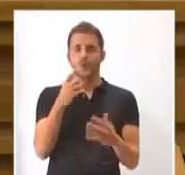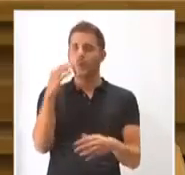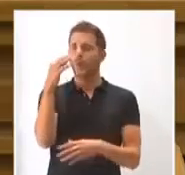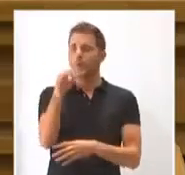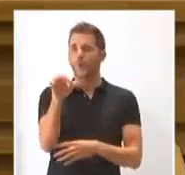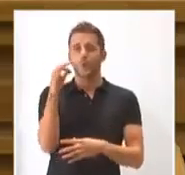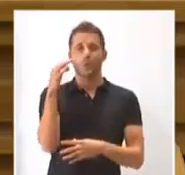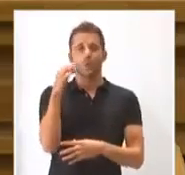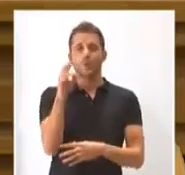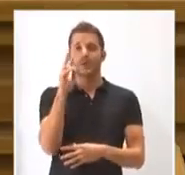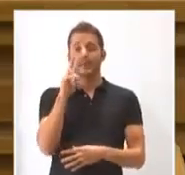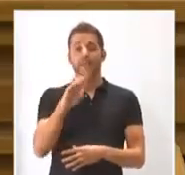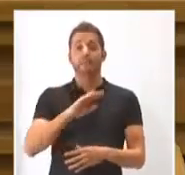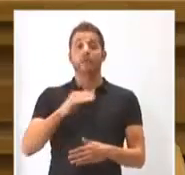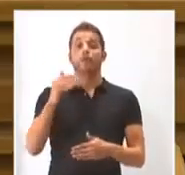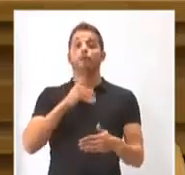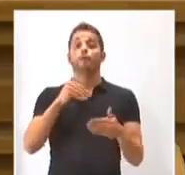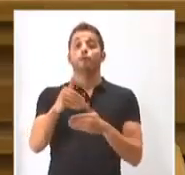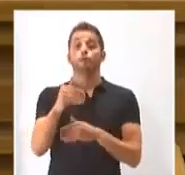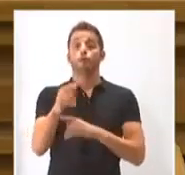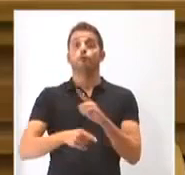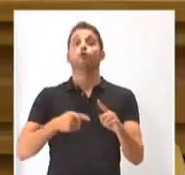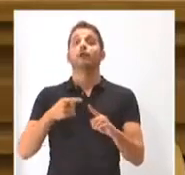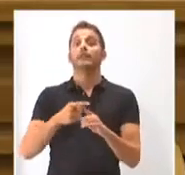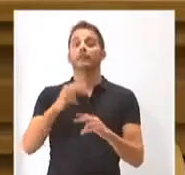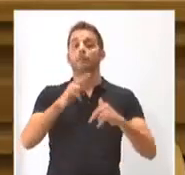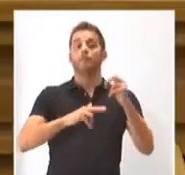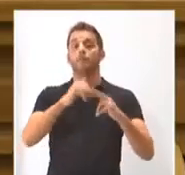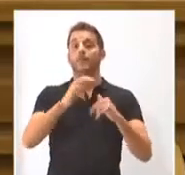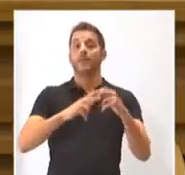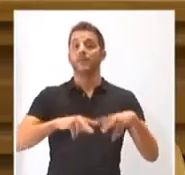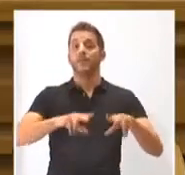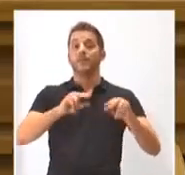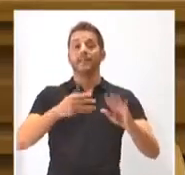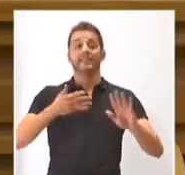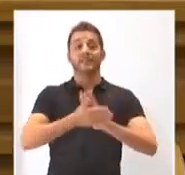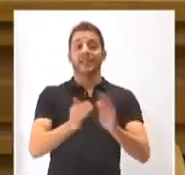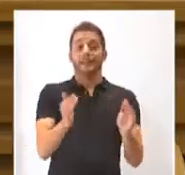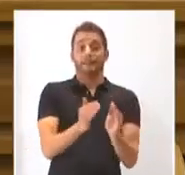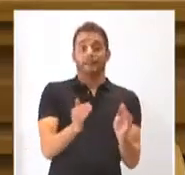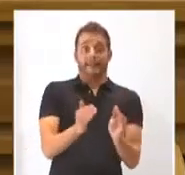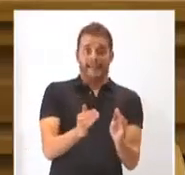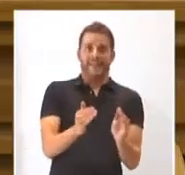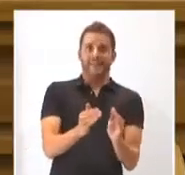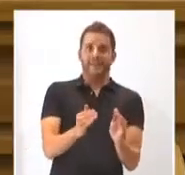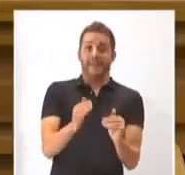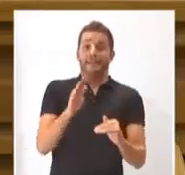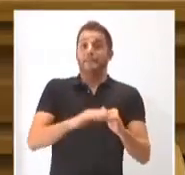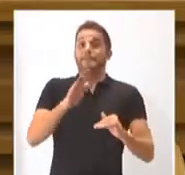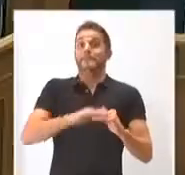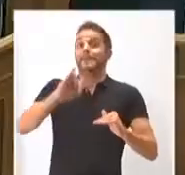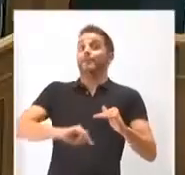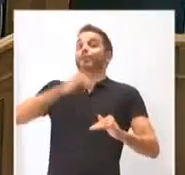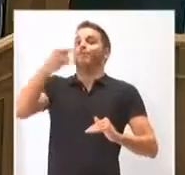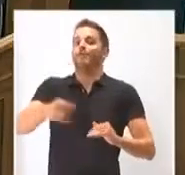servirá mañana y pasado mañana que el parador cuando se acabe se haya quedado pequeño y allá que por lo menos duplicarlo ese es el